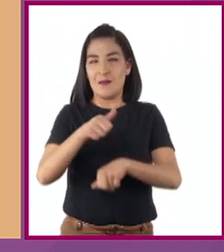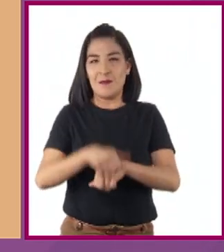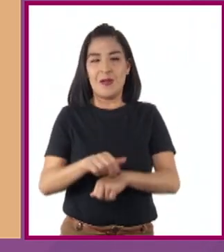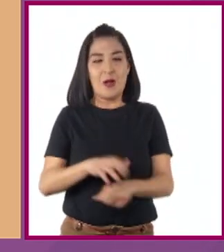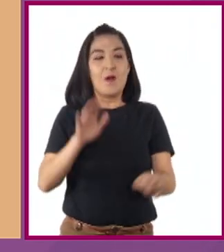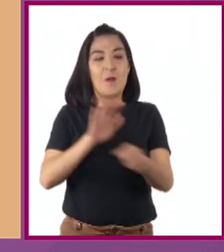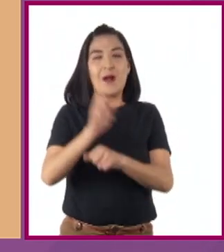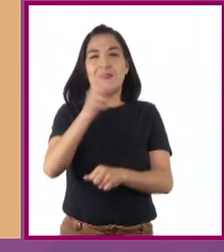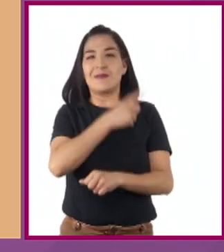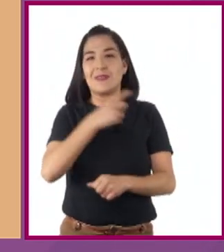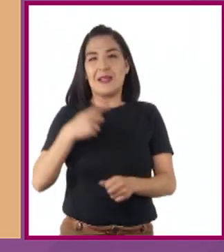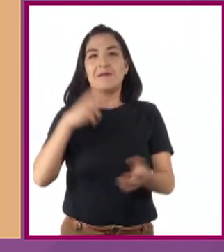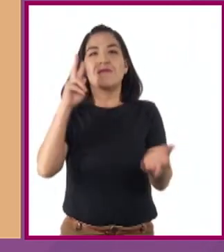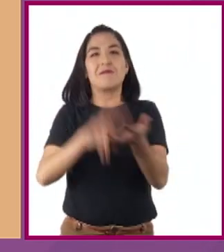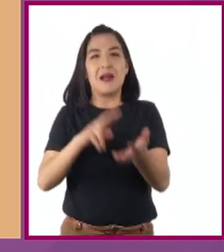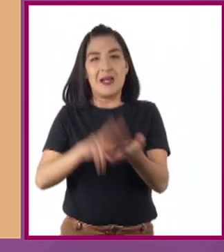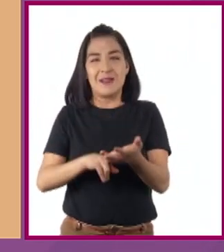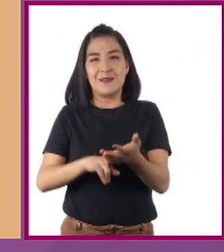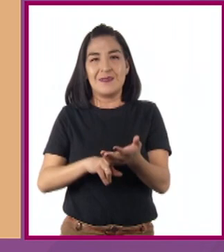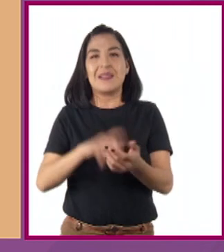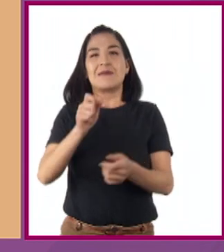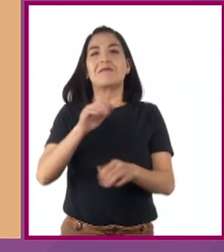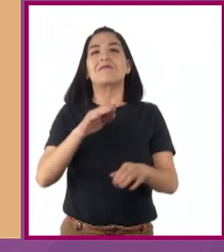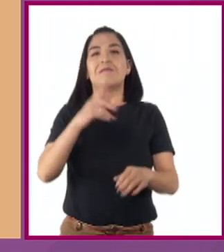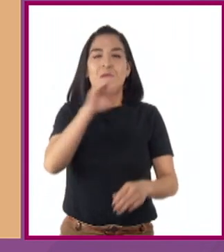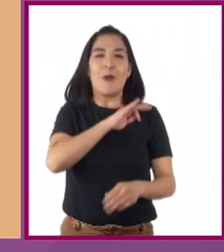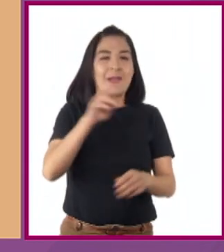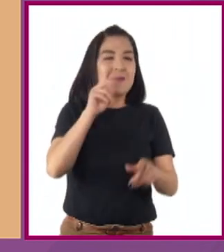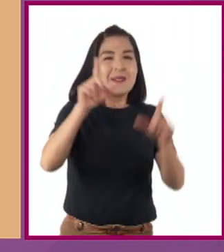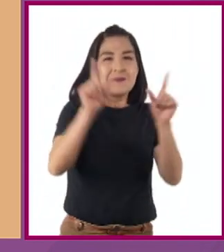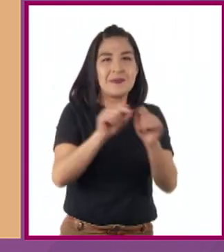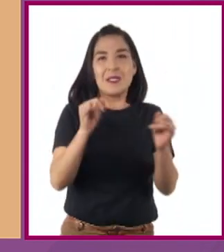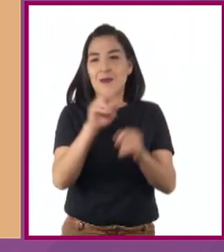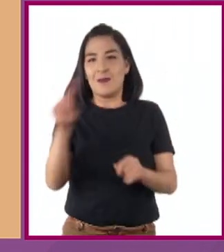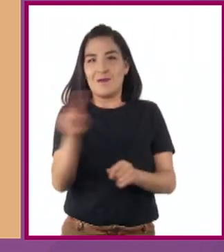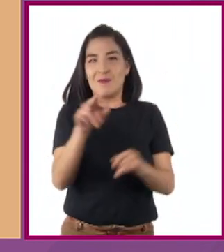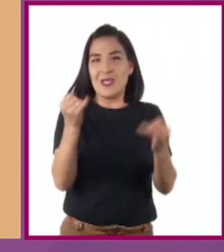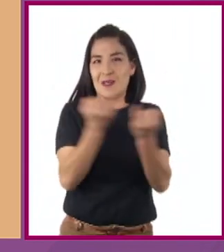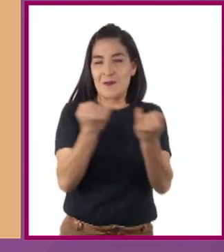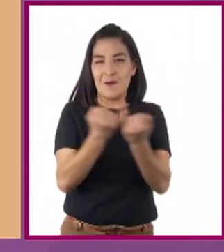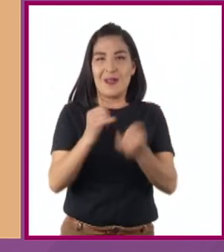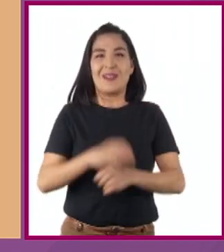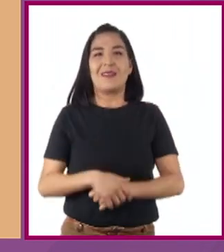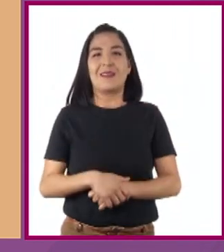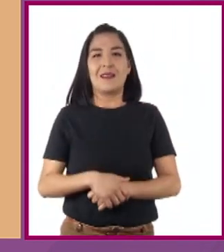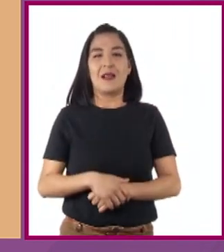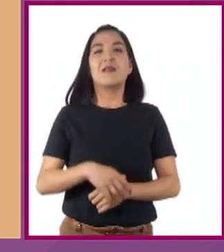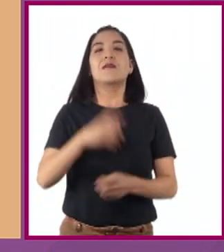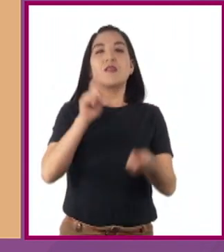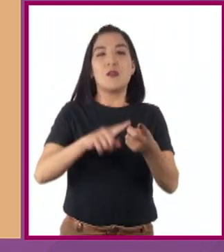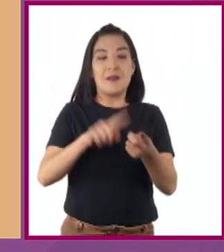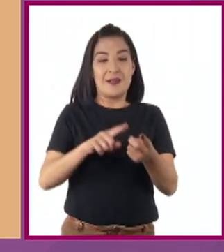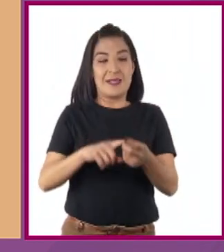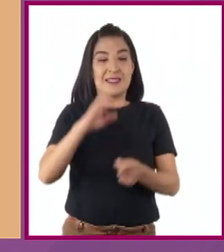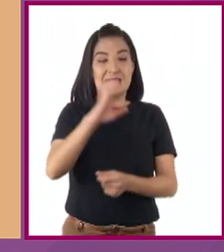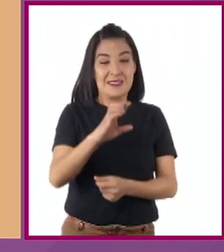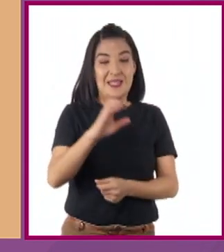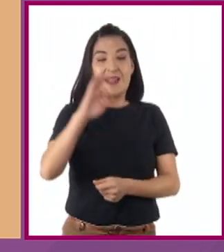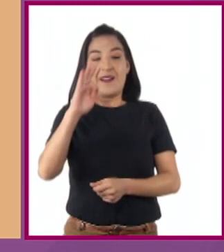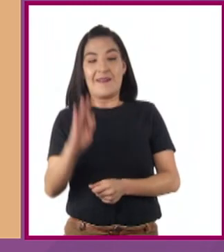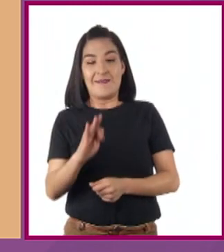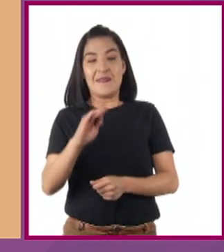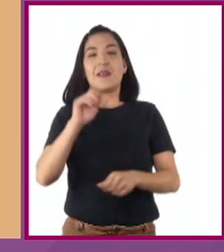cuales deben ser los valores que satisfacen ambas igualdades, en donde C y F